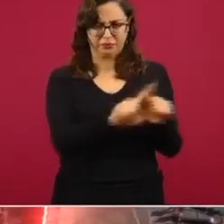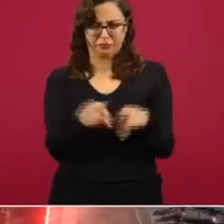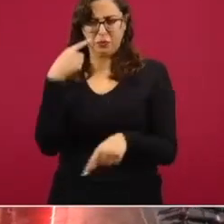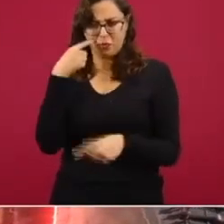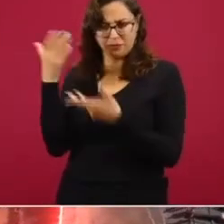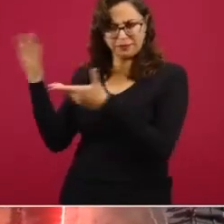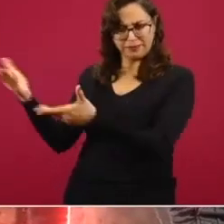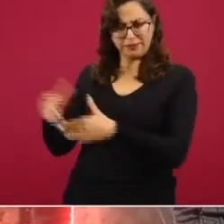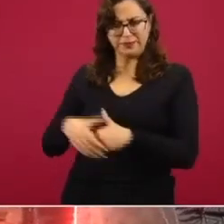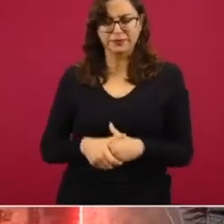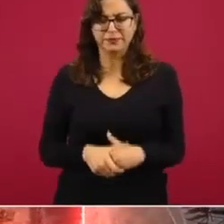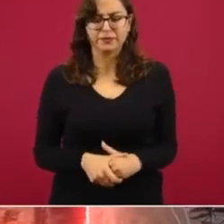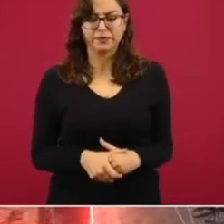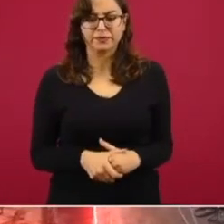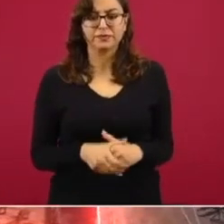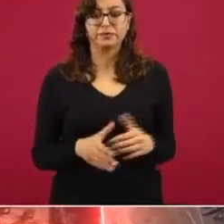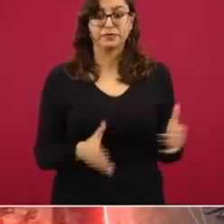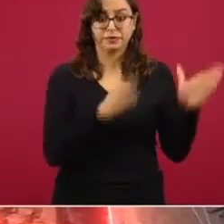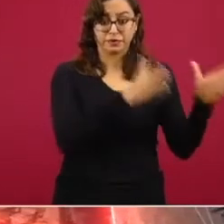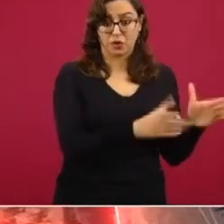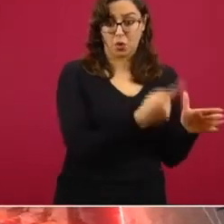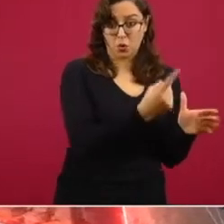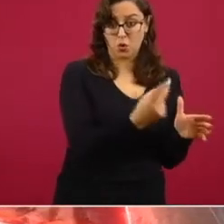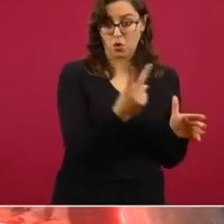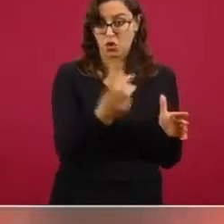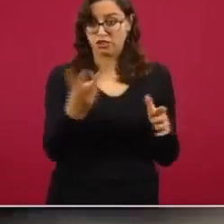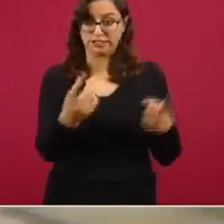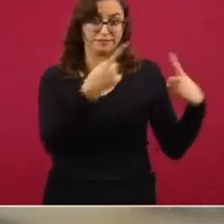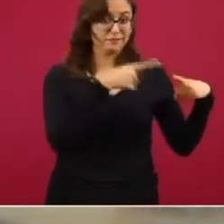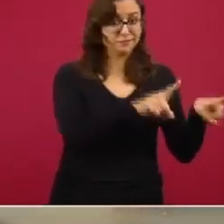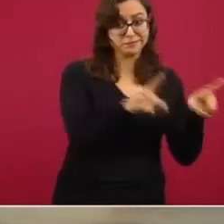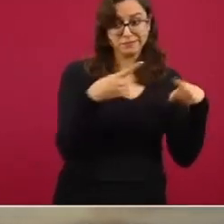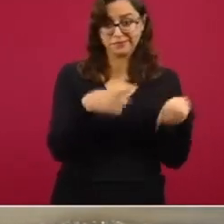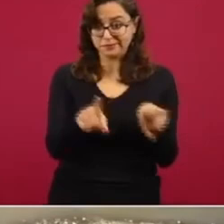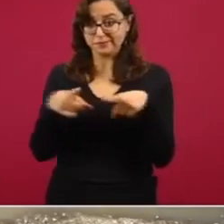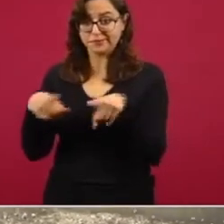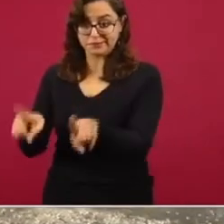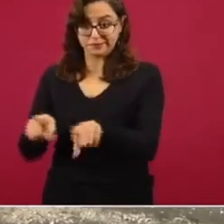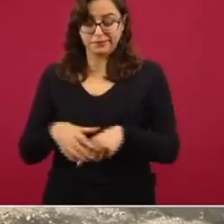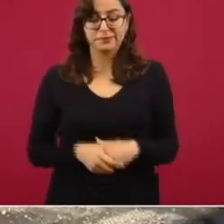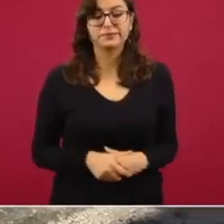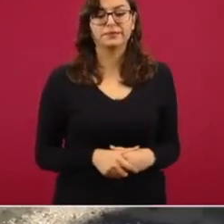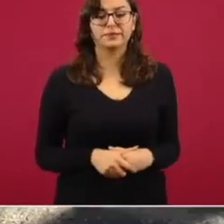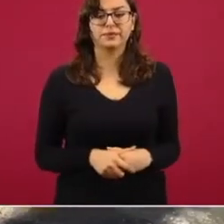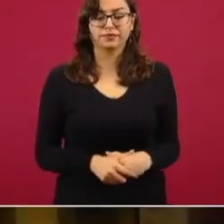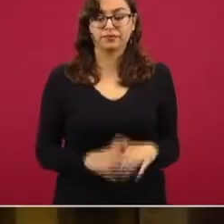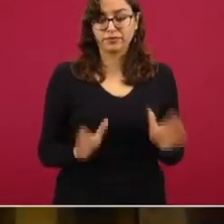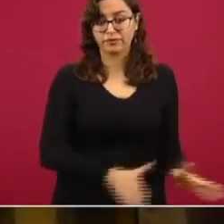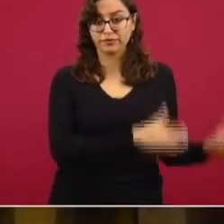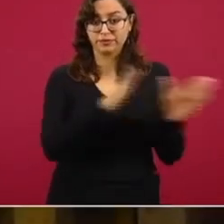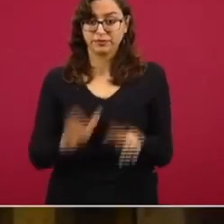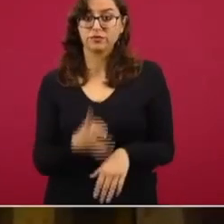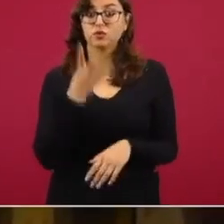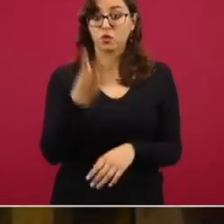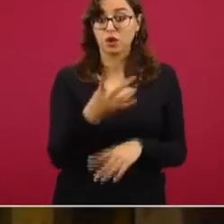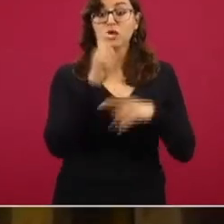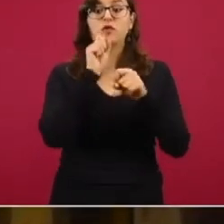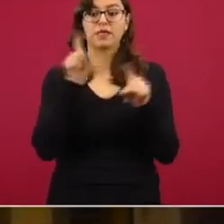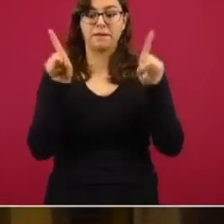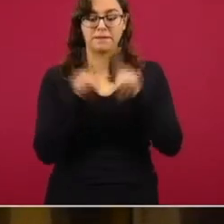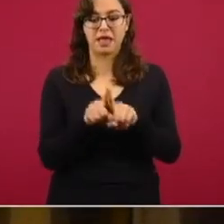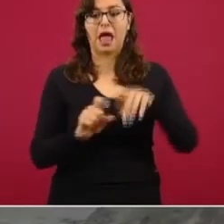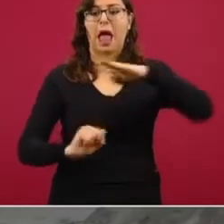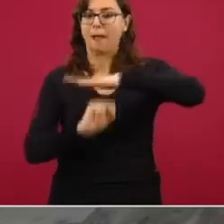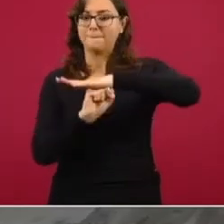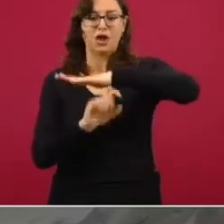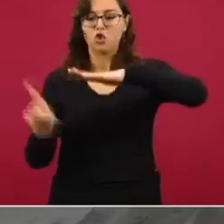sectores dentro de los paquetes 1, 2 y 3. En el paquete 4, avanza la construcción de cimentación superficial en tanques